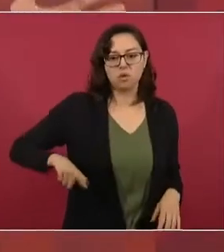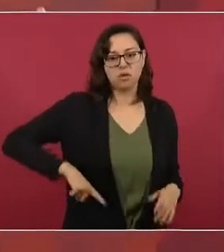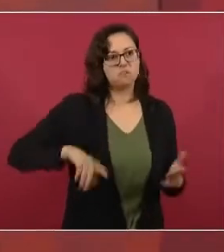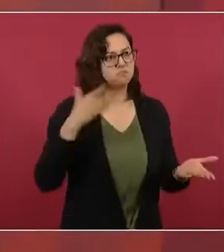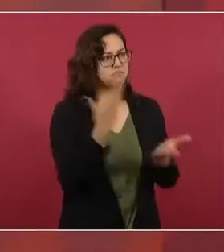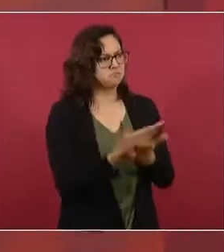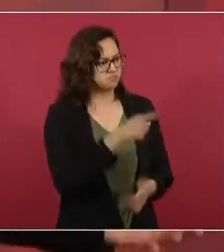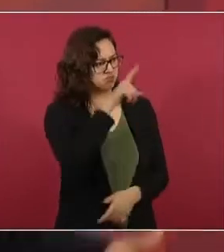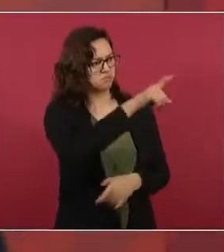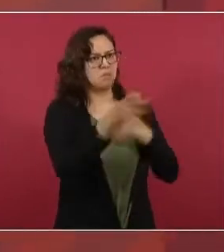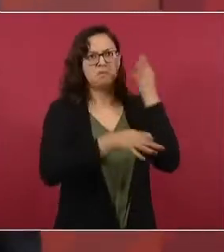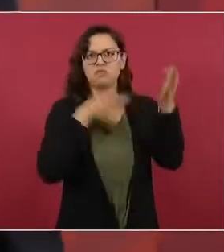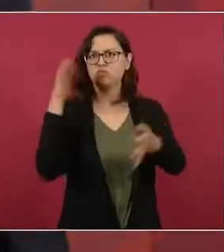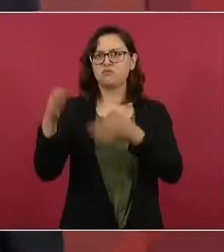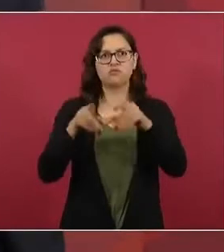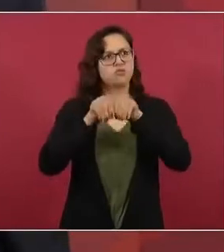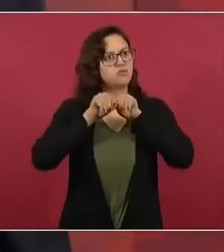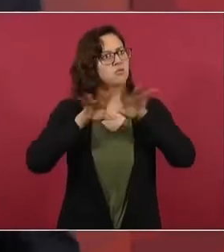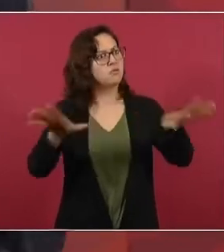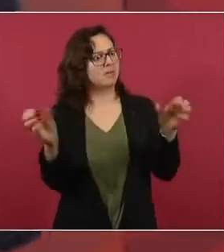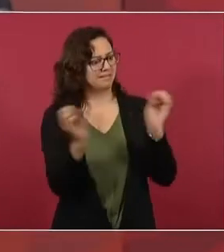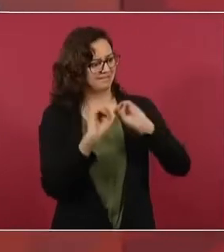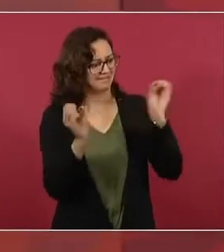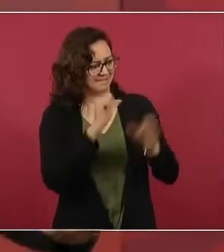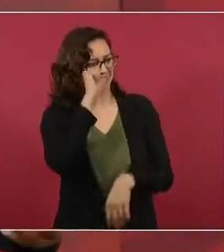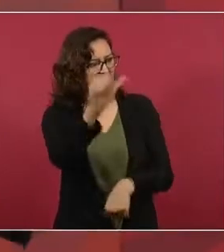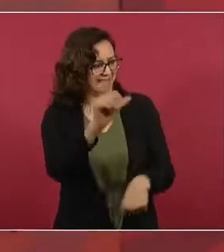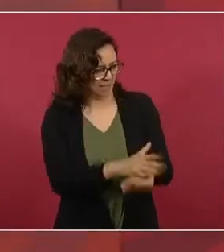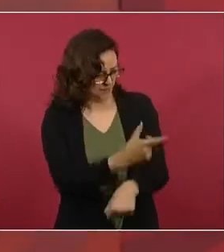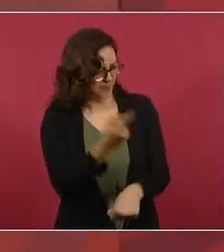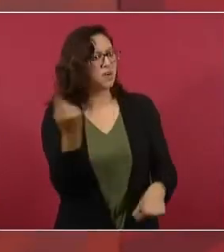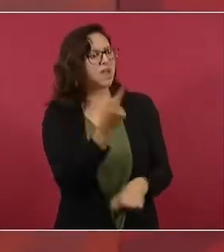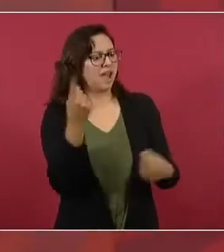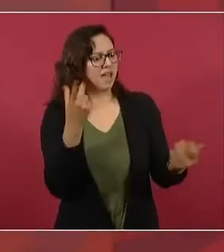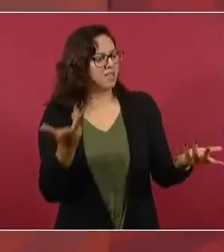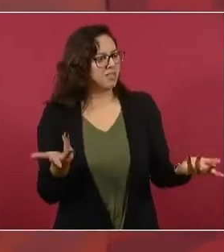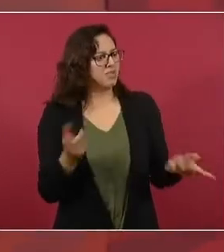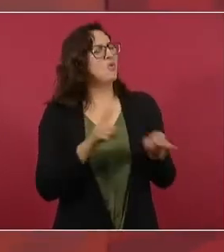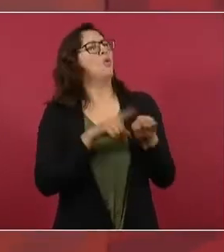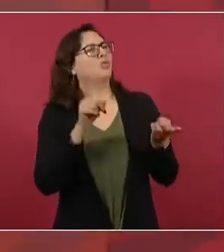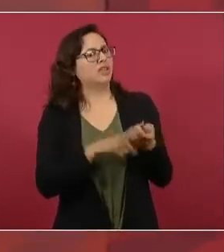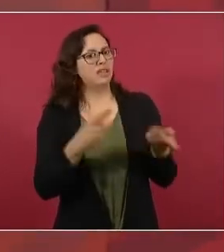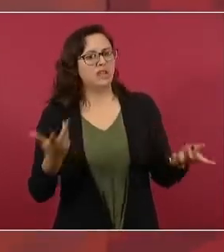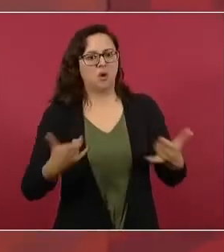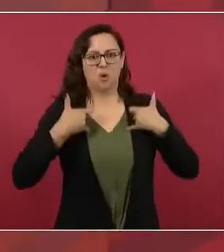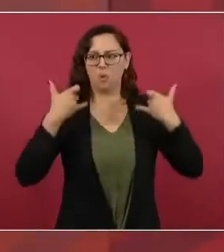las campañas de información a los jóvenes?